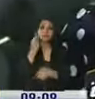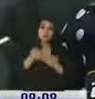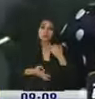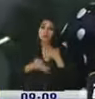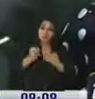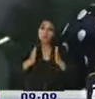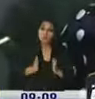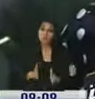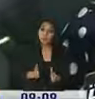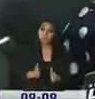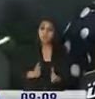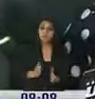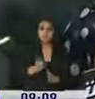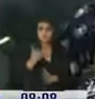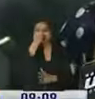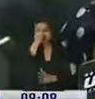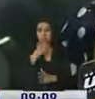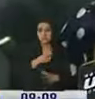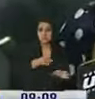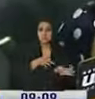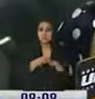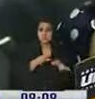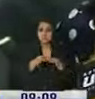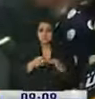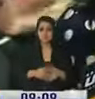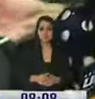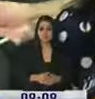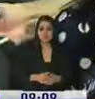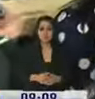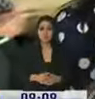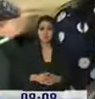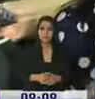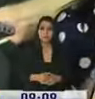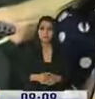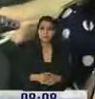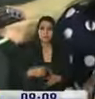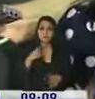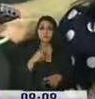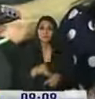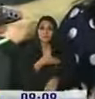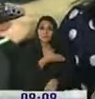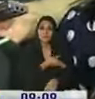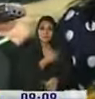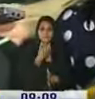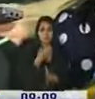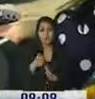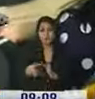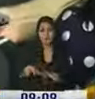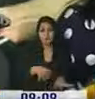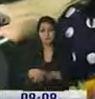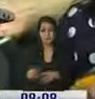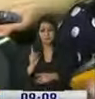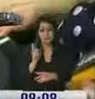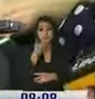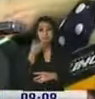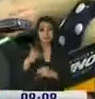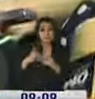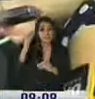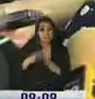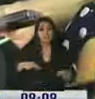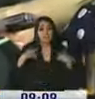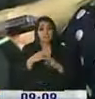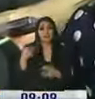en su motivación en la resolución, indicando que antes de la eficiencia, ella considera que el garantismo